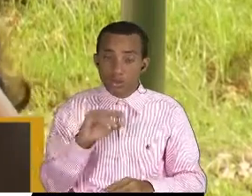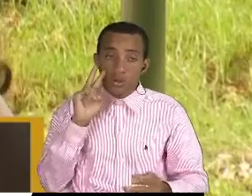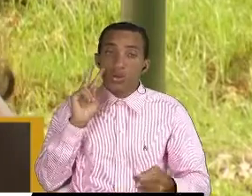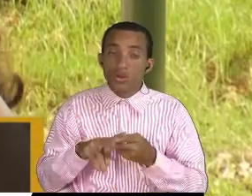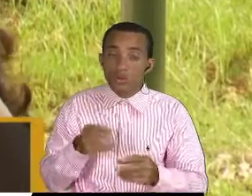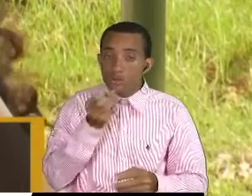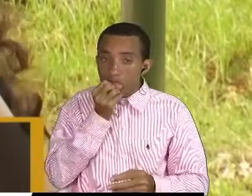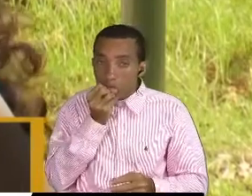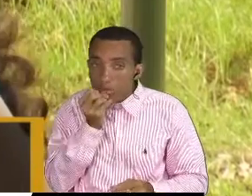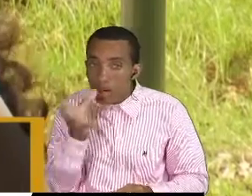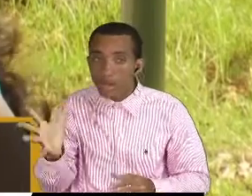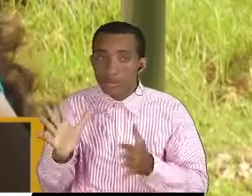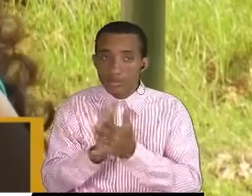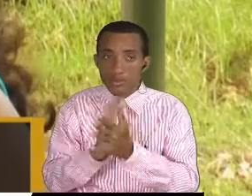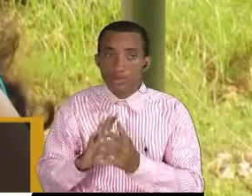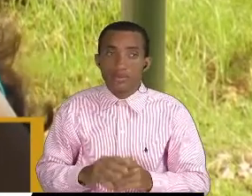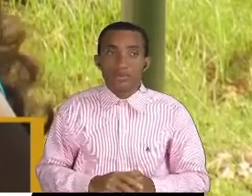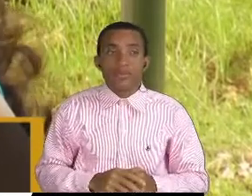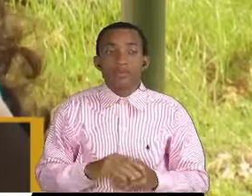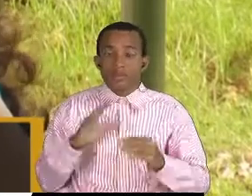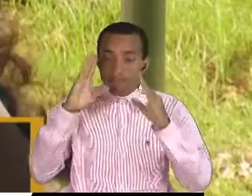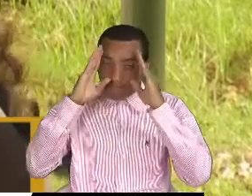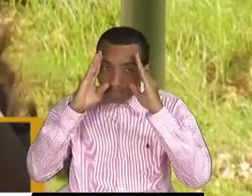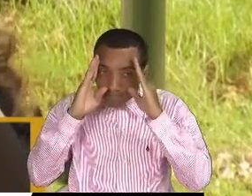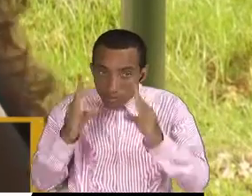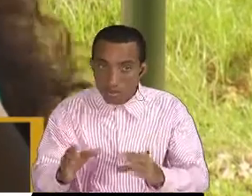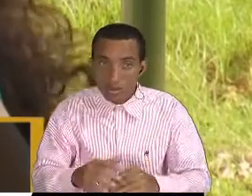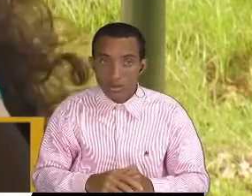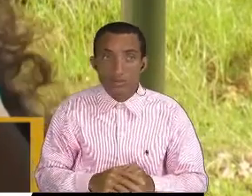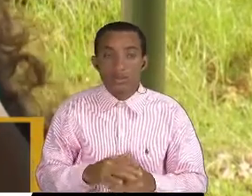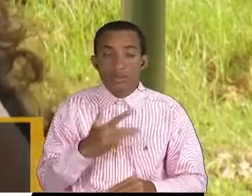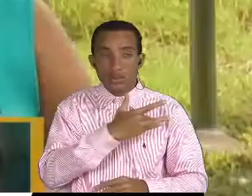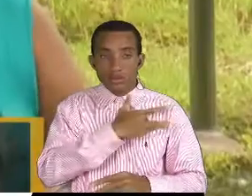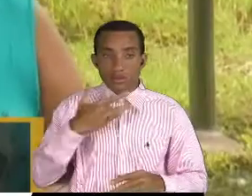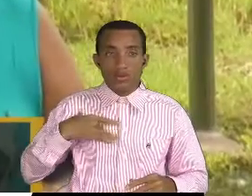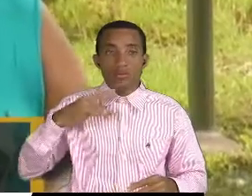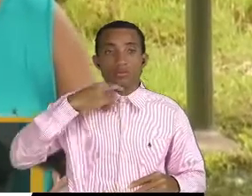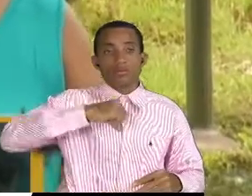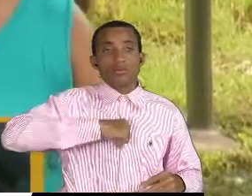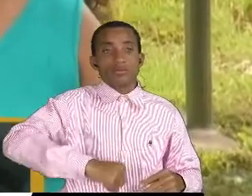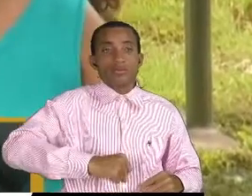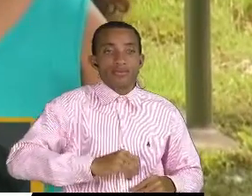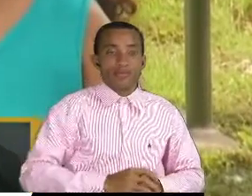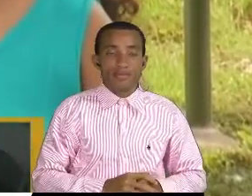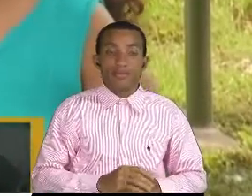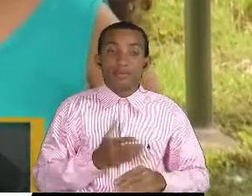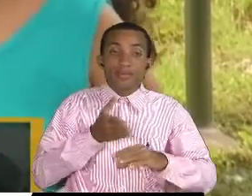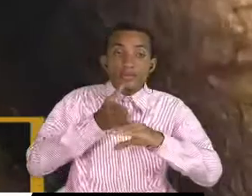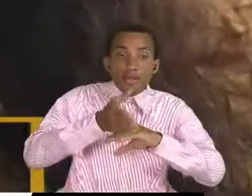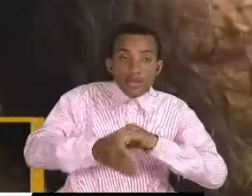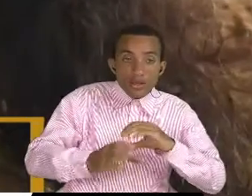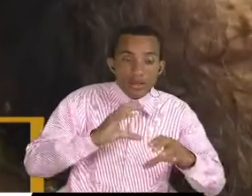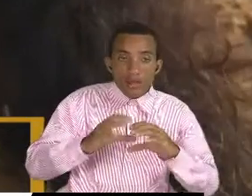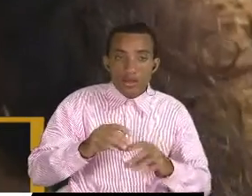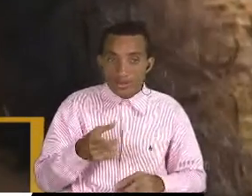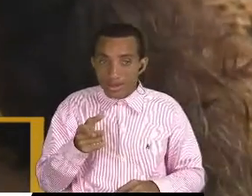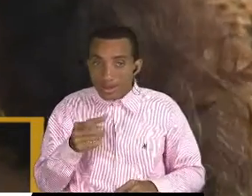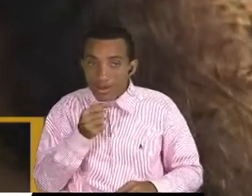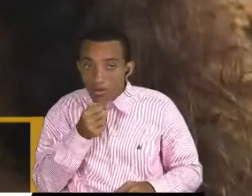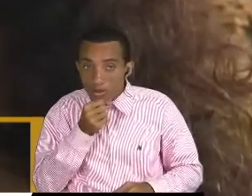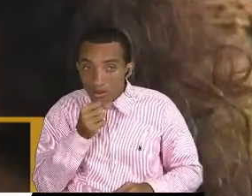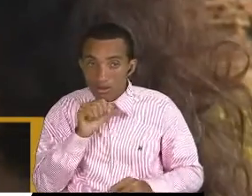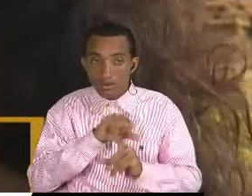y hagan todo lo que tengan que hacer para ser atendidos, porque la salud es un derecho. El llamado de la comunicadora social a quien corresponda es a que haga prevalecer